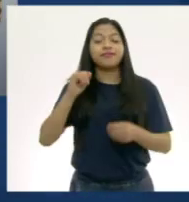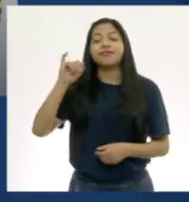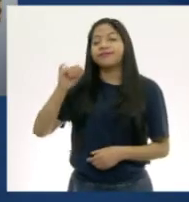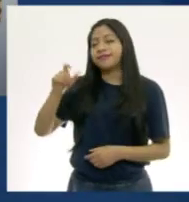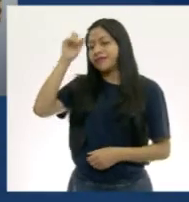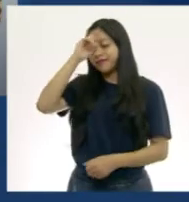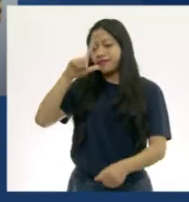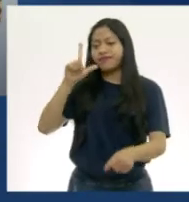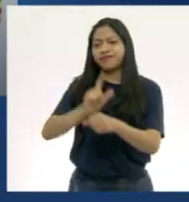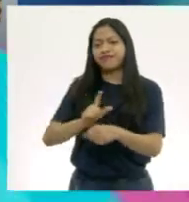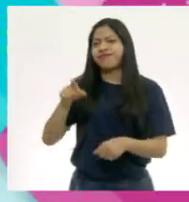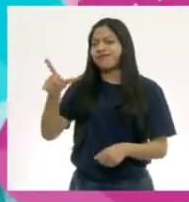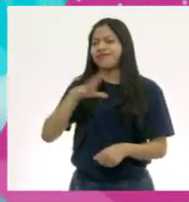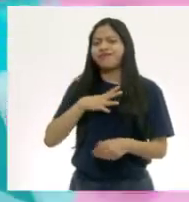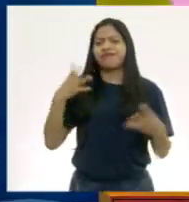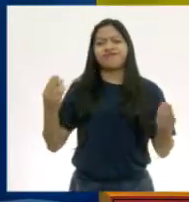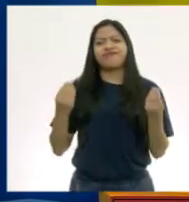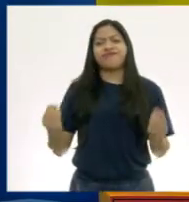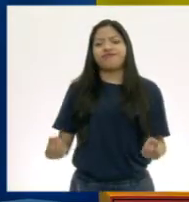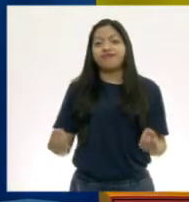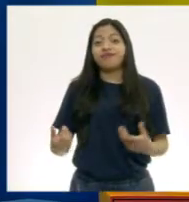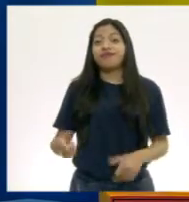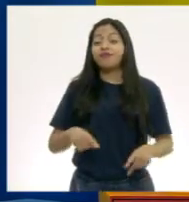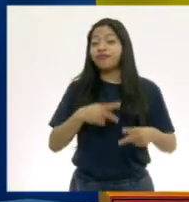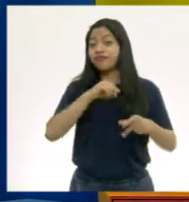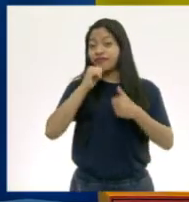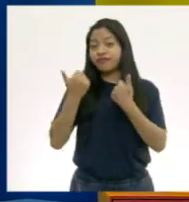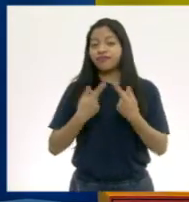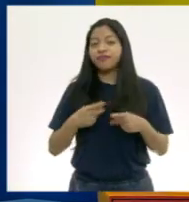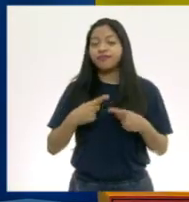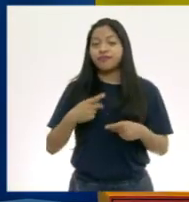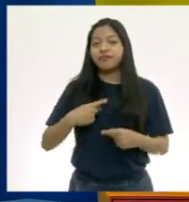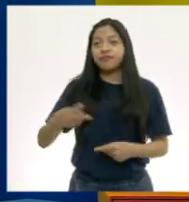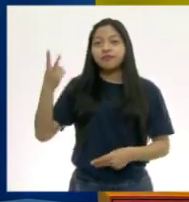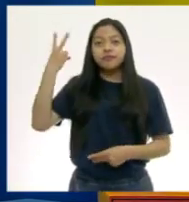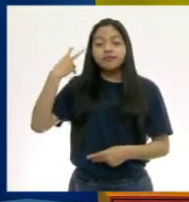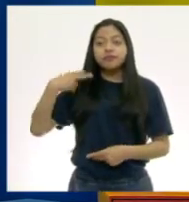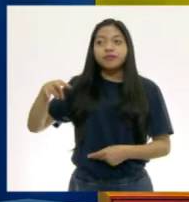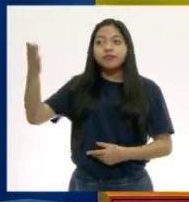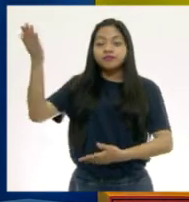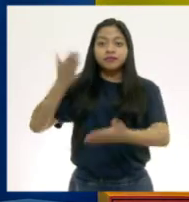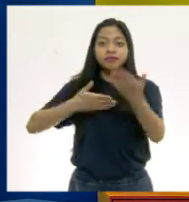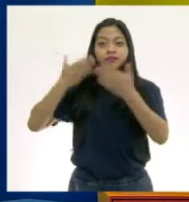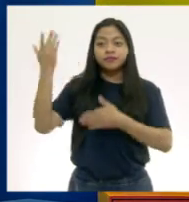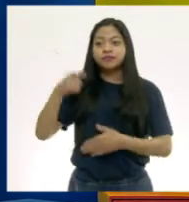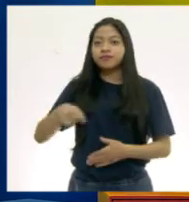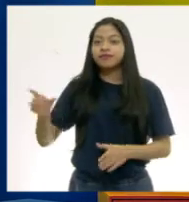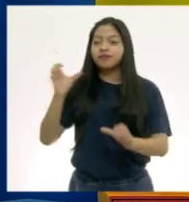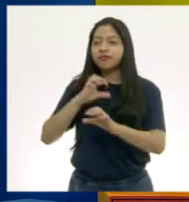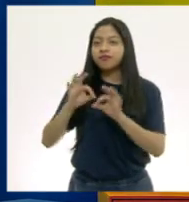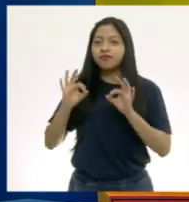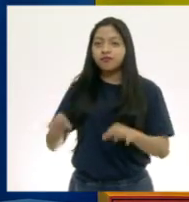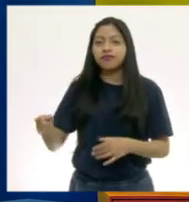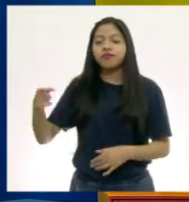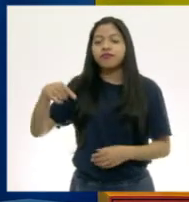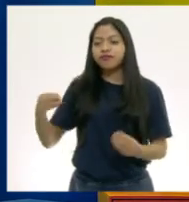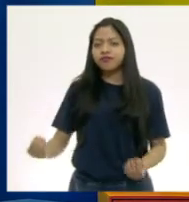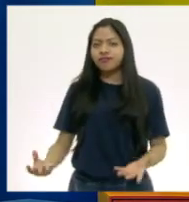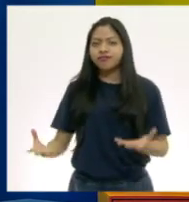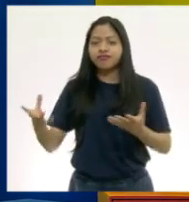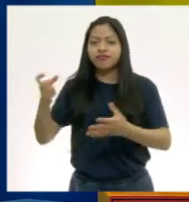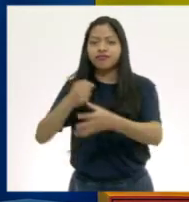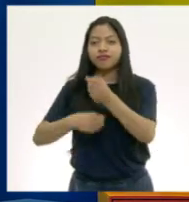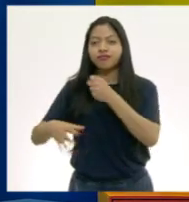era tan abundante que viajeros de otras culturas destacaron las excelencias de sus campos, su fertilidad y la facilidad